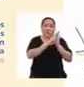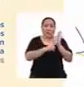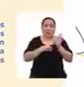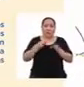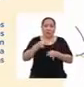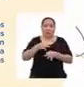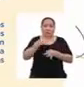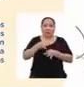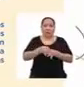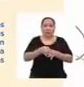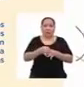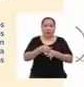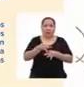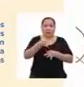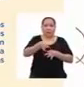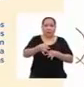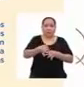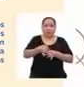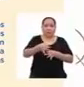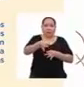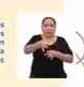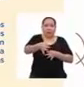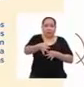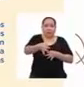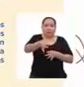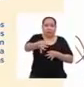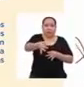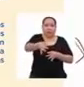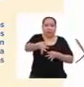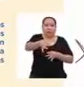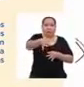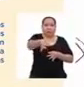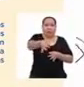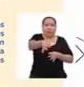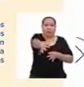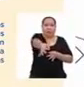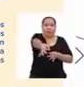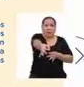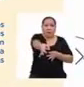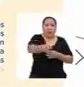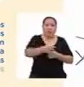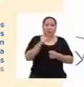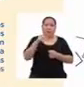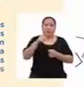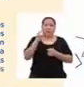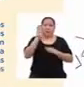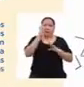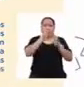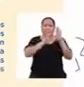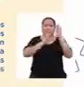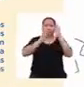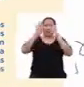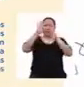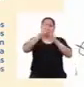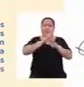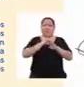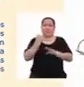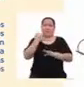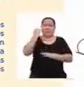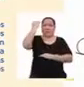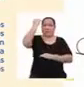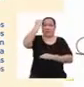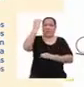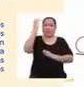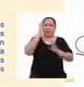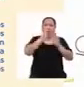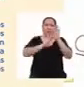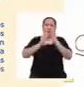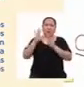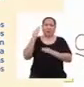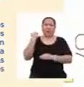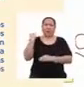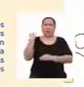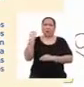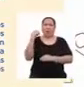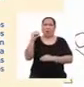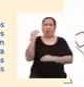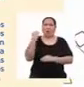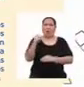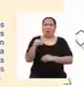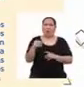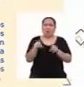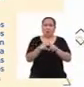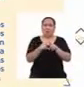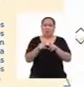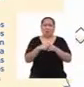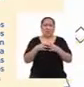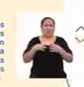generar ciertas preocupaciones y angustias en las personas adultas, en los jóvenes y mucho malestar entre